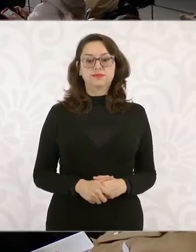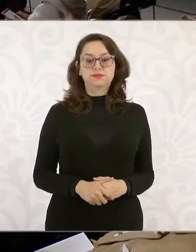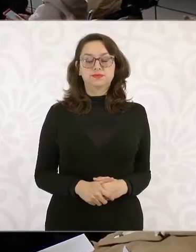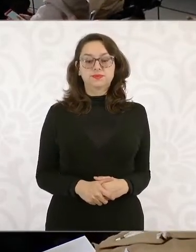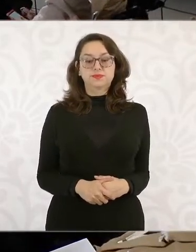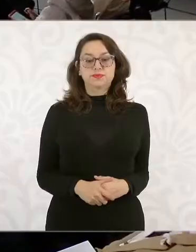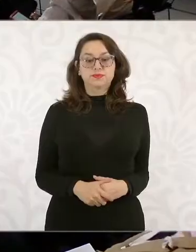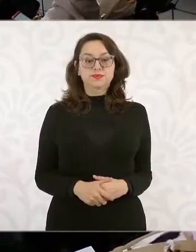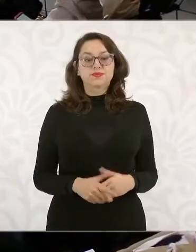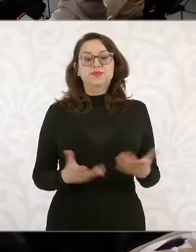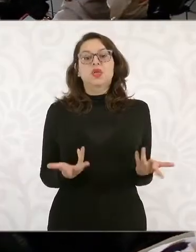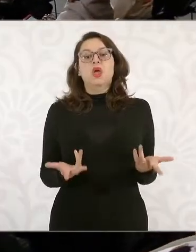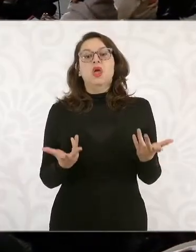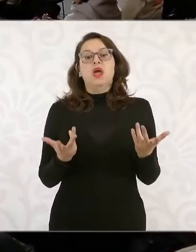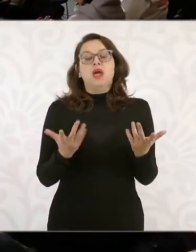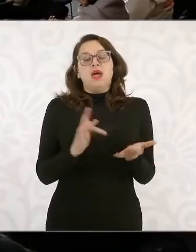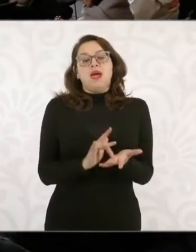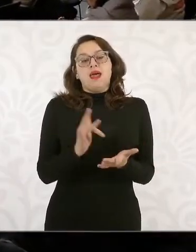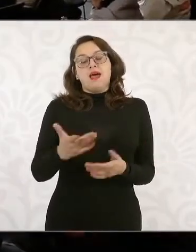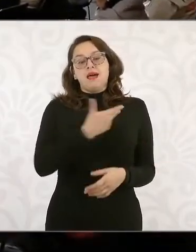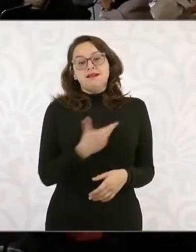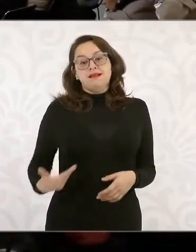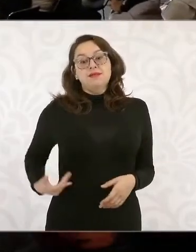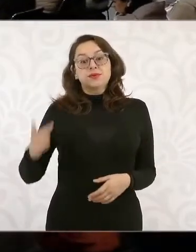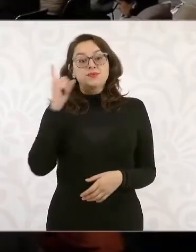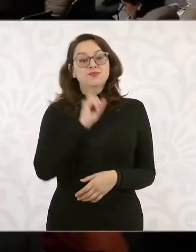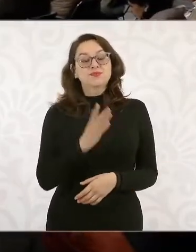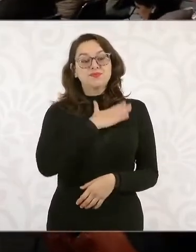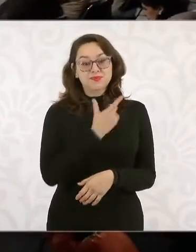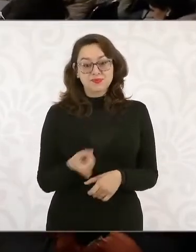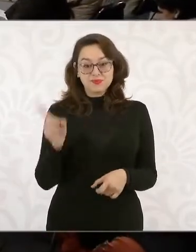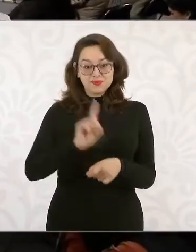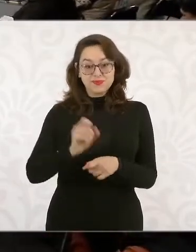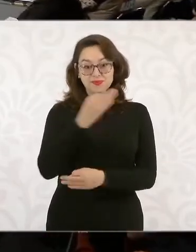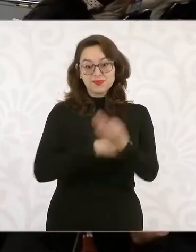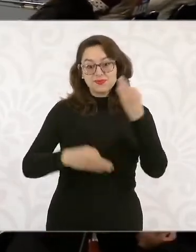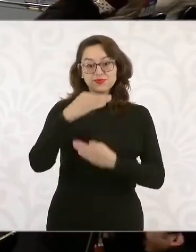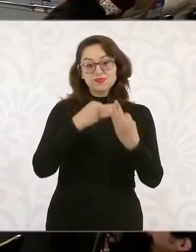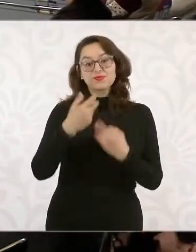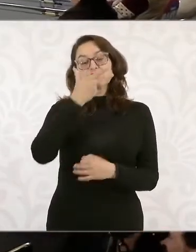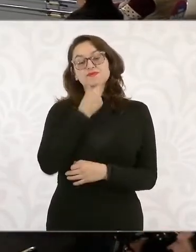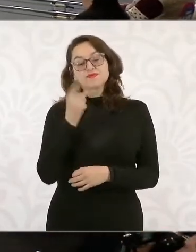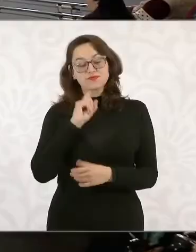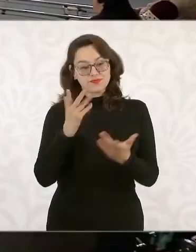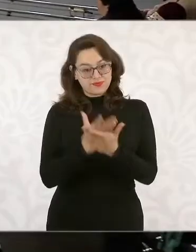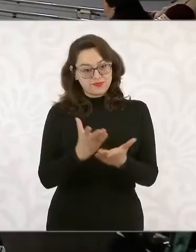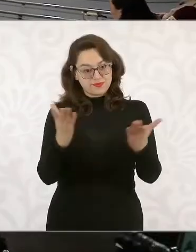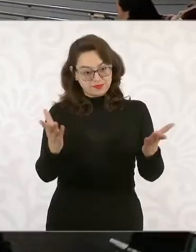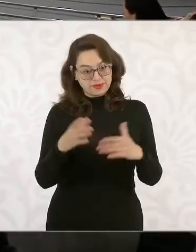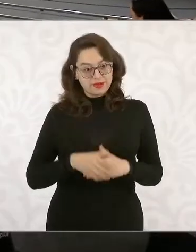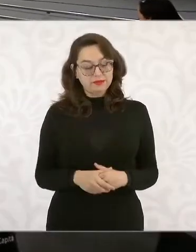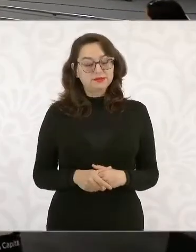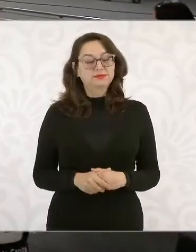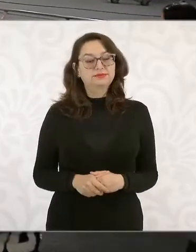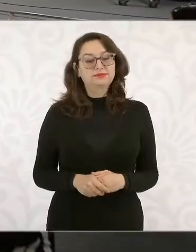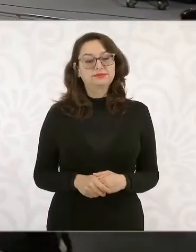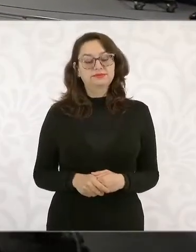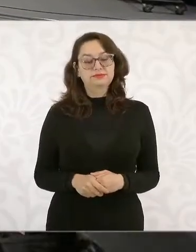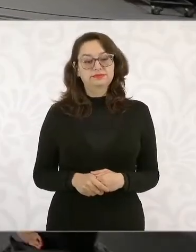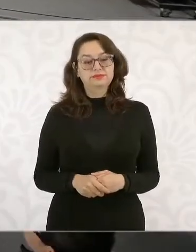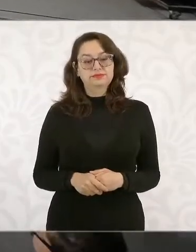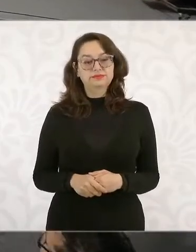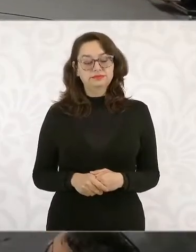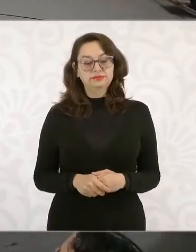Muchas gracias, presidenta. Muy buenos días a todas y a todos. Como lo anunciamos aquí en la